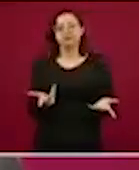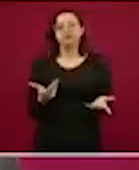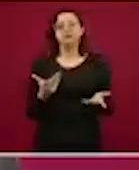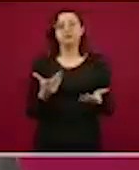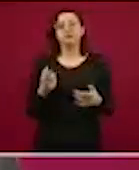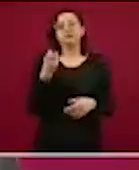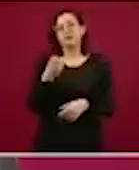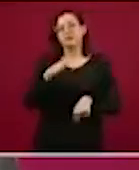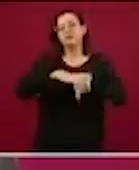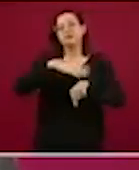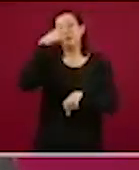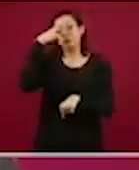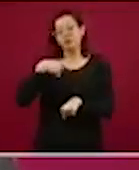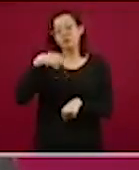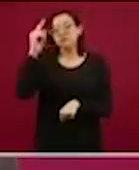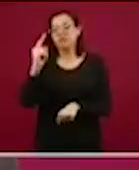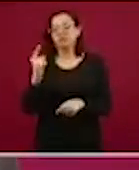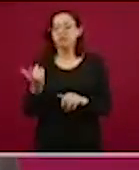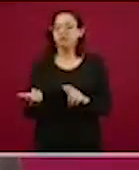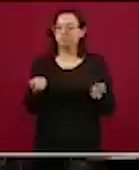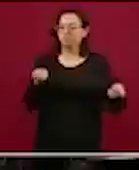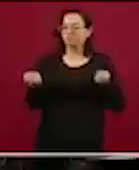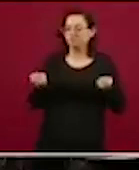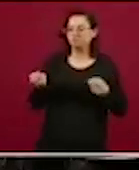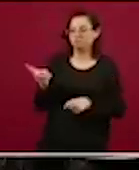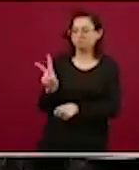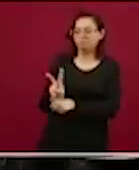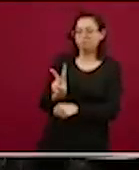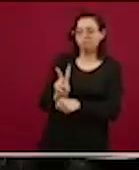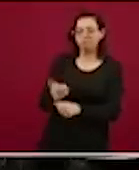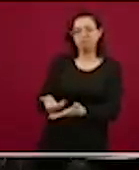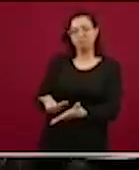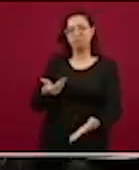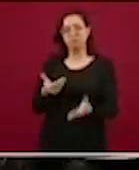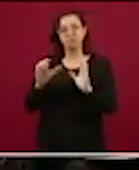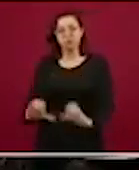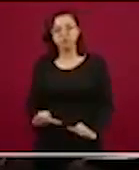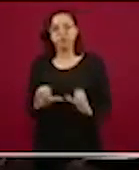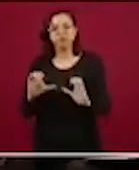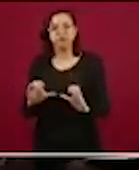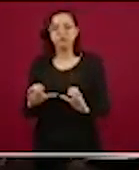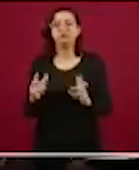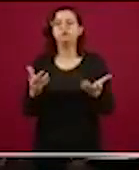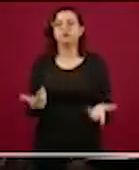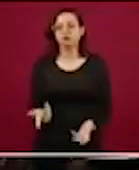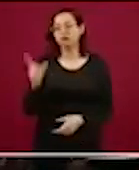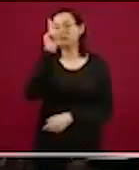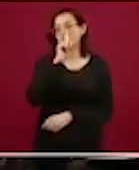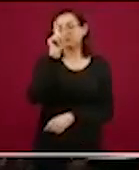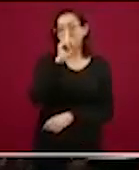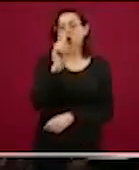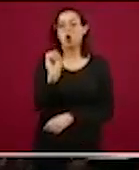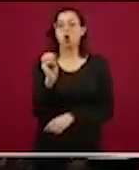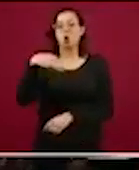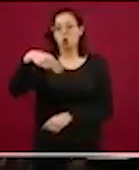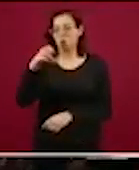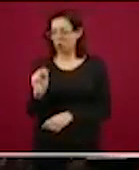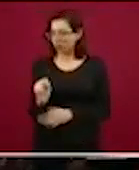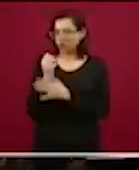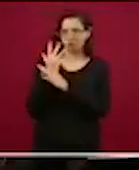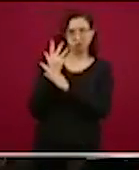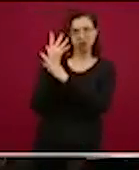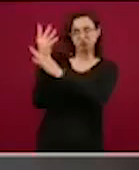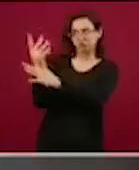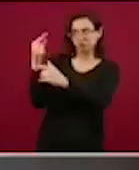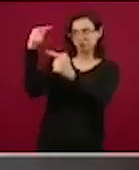ni el tipo de cubrebocas en el 95 el cual recibe su nombre del tamaño de partículas que filtra no garantiza evitar